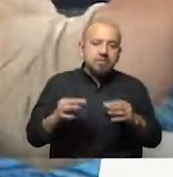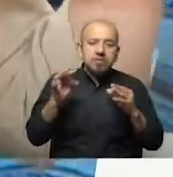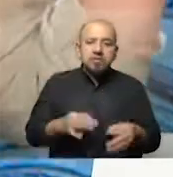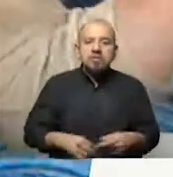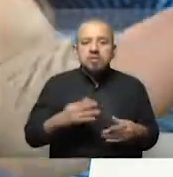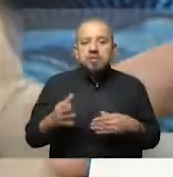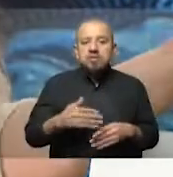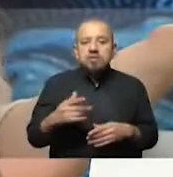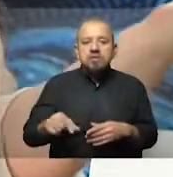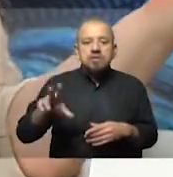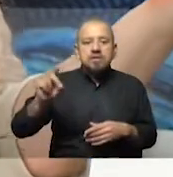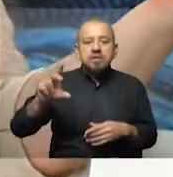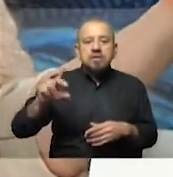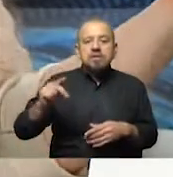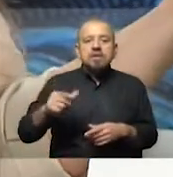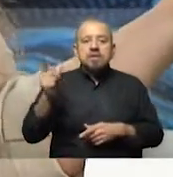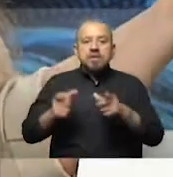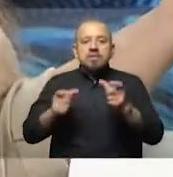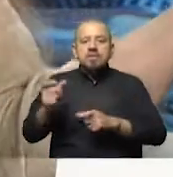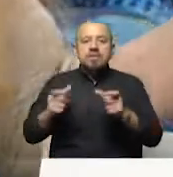quisimos acordarte llevamos 30 personas